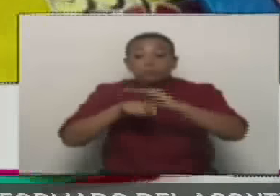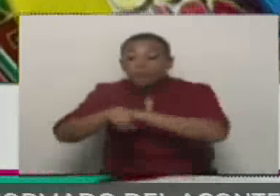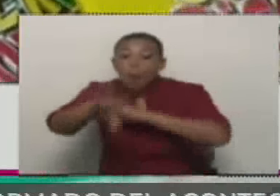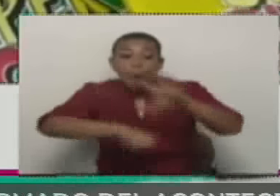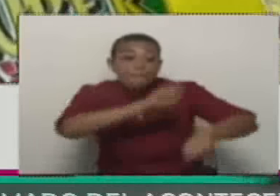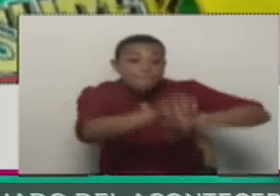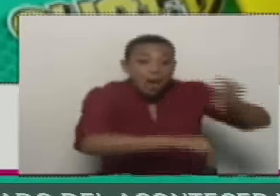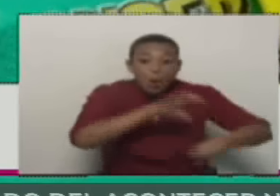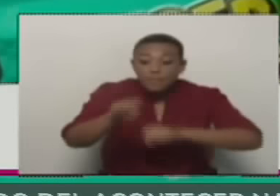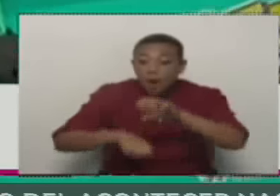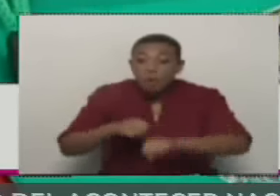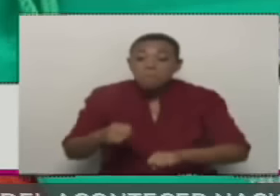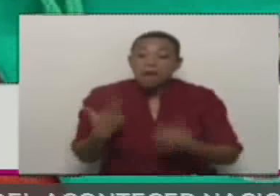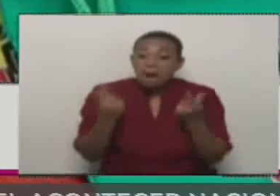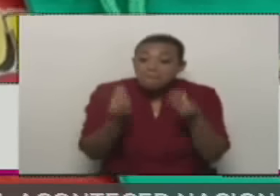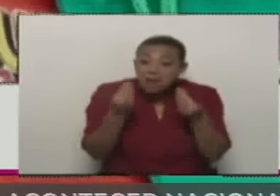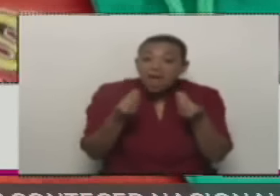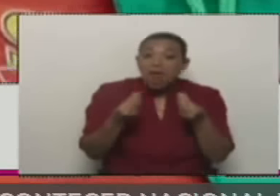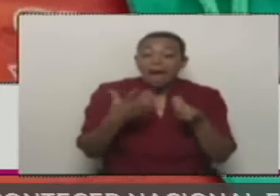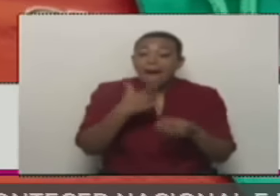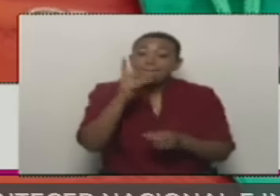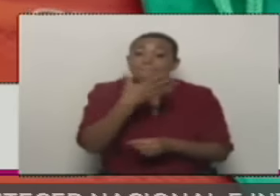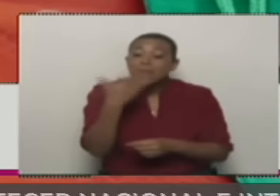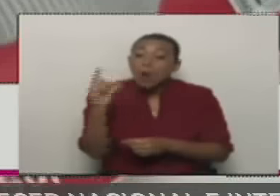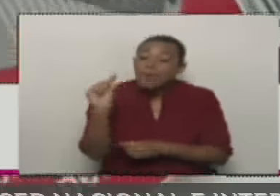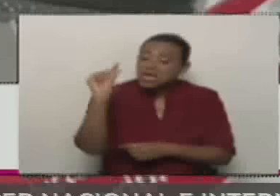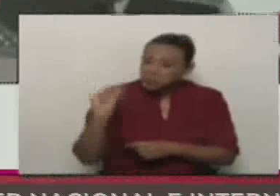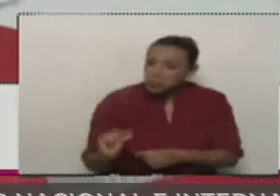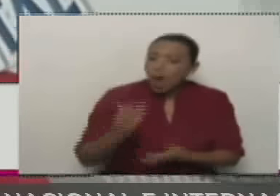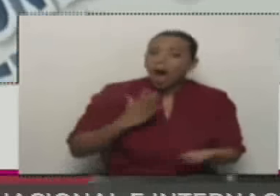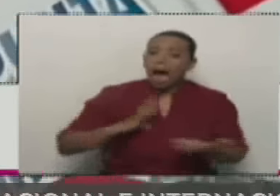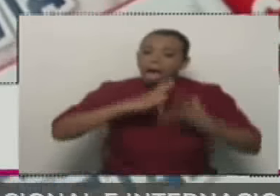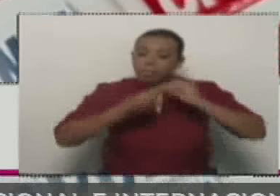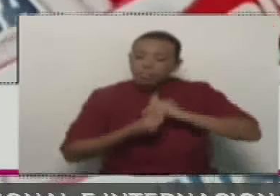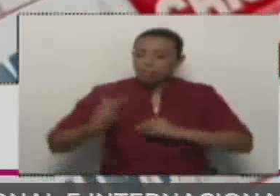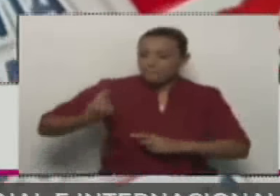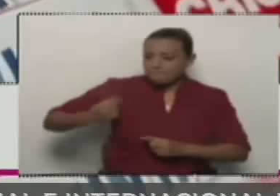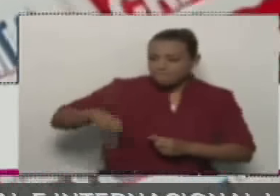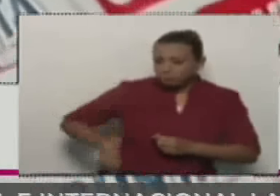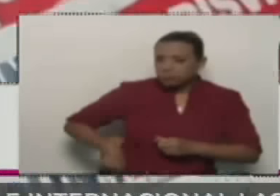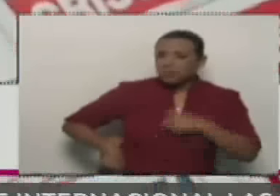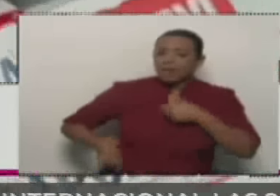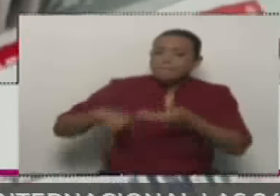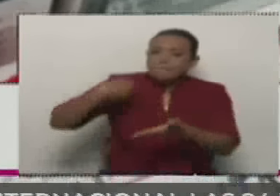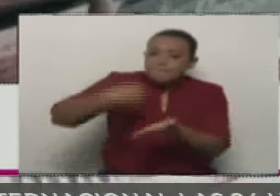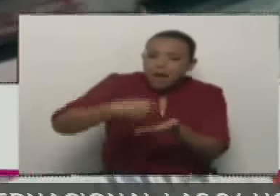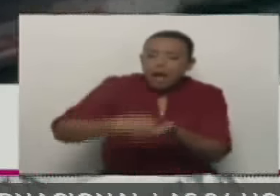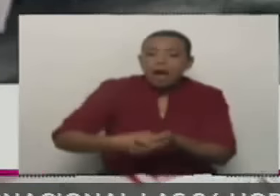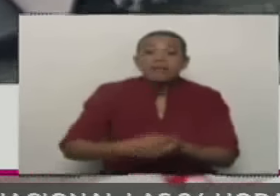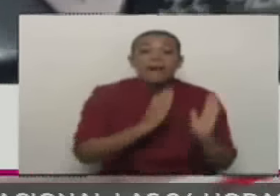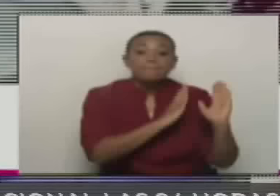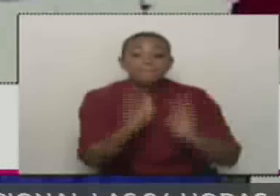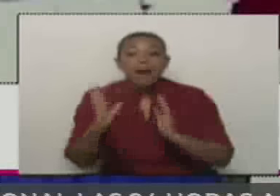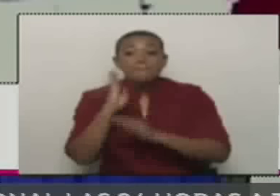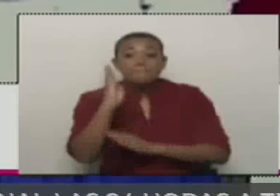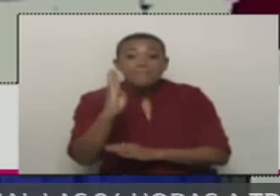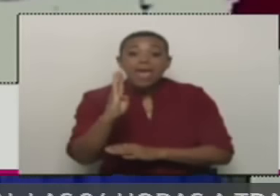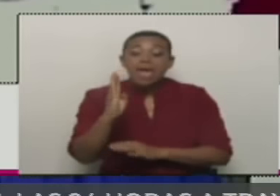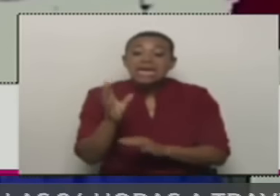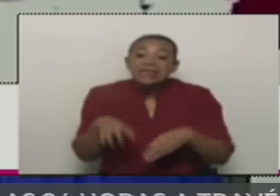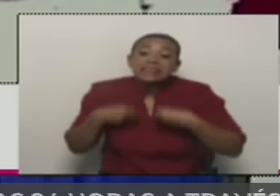calidad en los mejores precios y siempre teniendo el plan B, ¿verdad? El plan B es llegarle a quien más